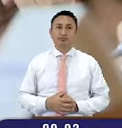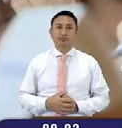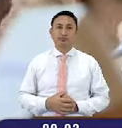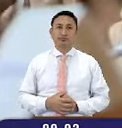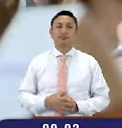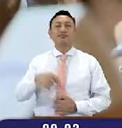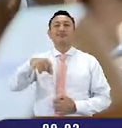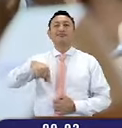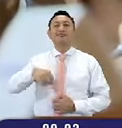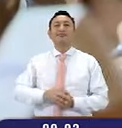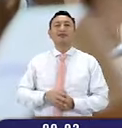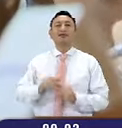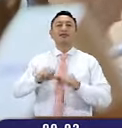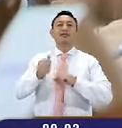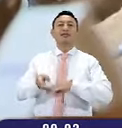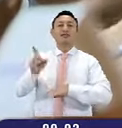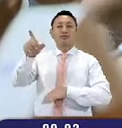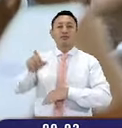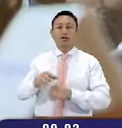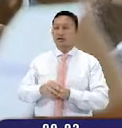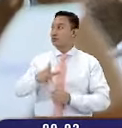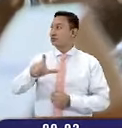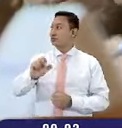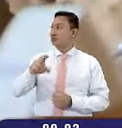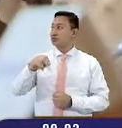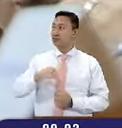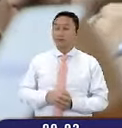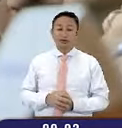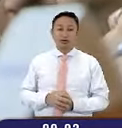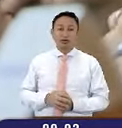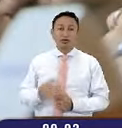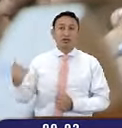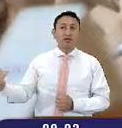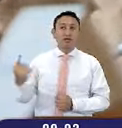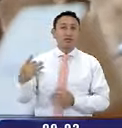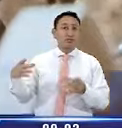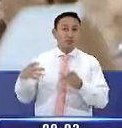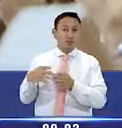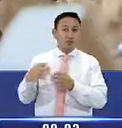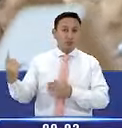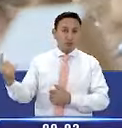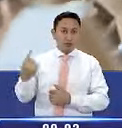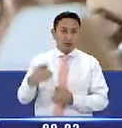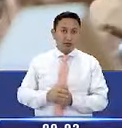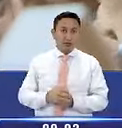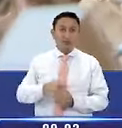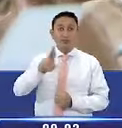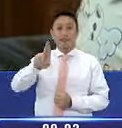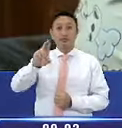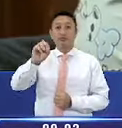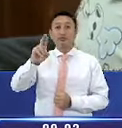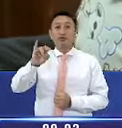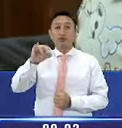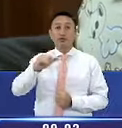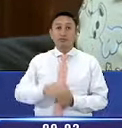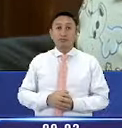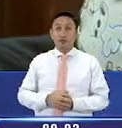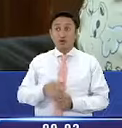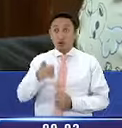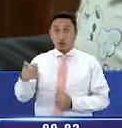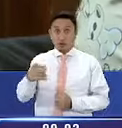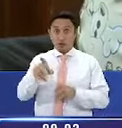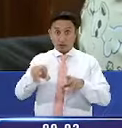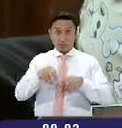una solicitud de parte del asambleísta Lenín Barreto de que sea recibido en comisión general el señor Ronnie Aliaga. Si ustedes dan paso a